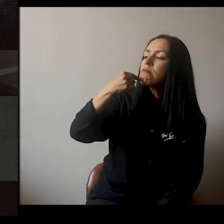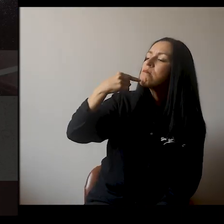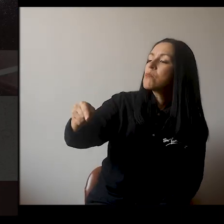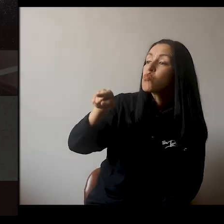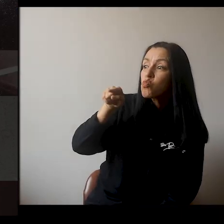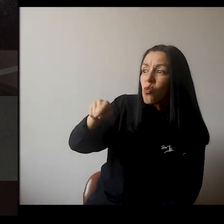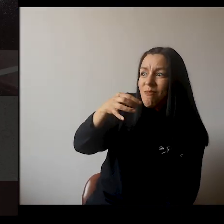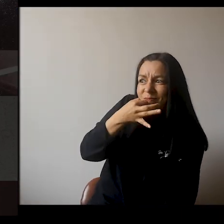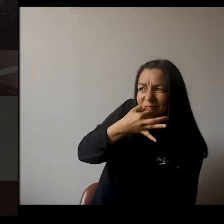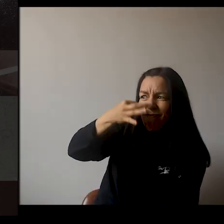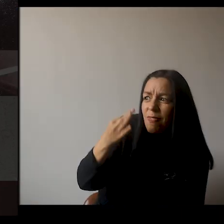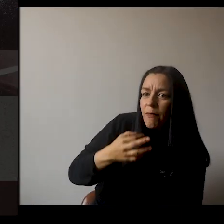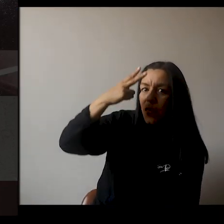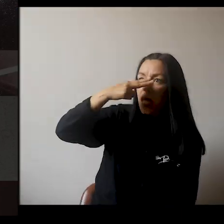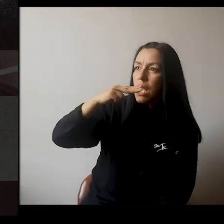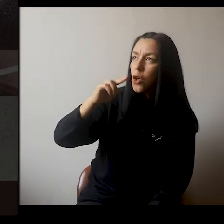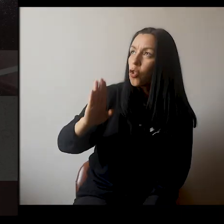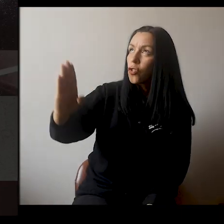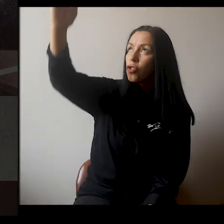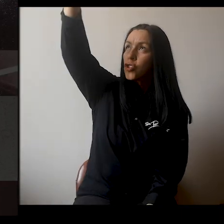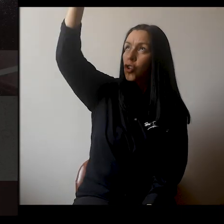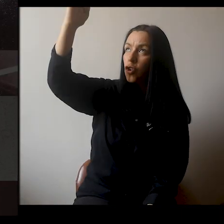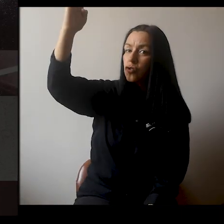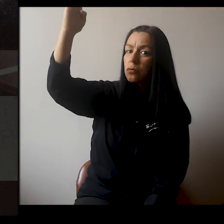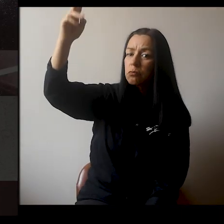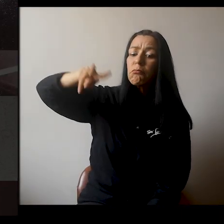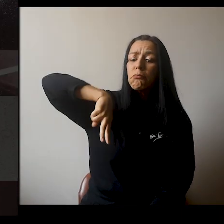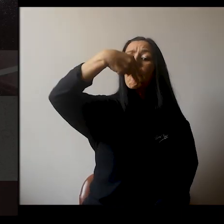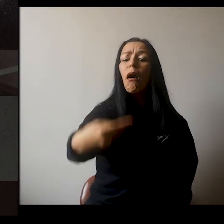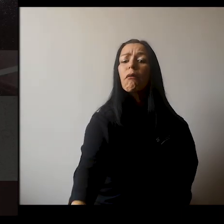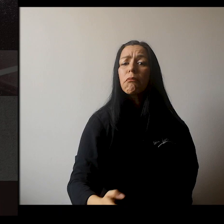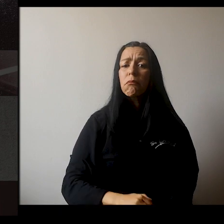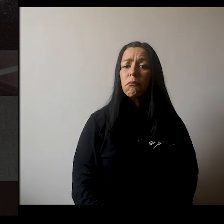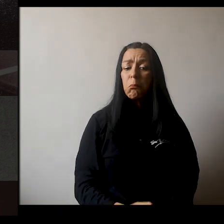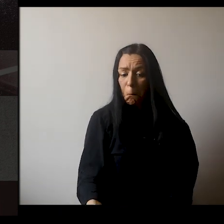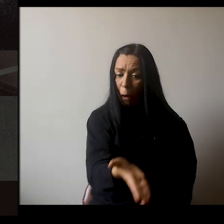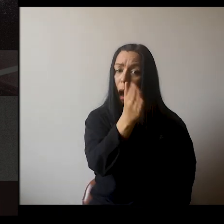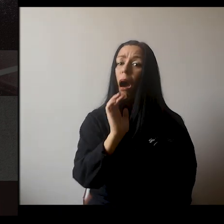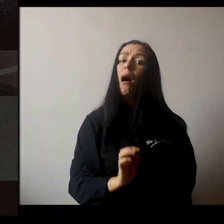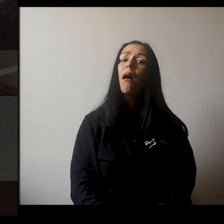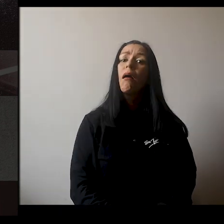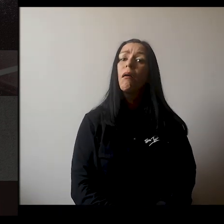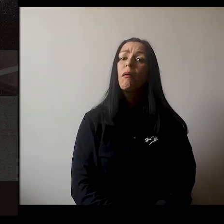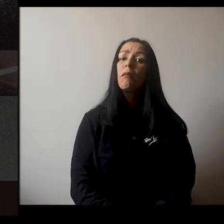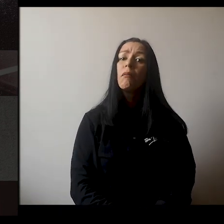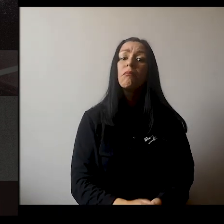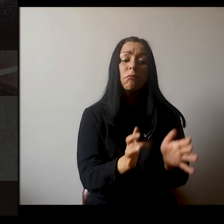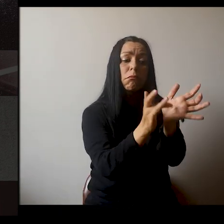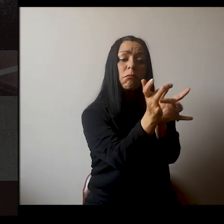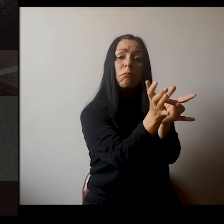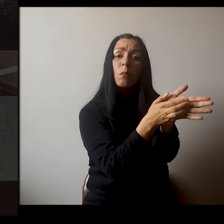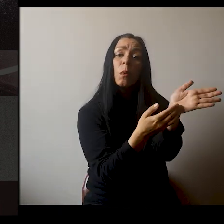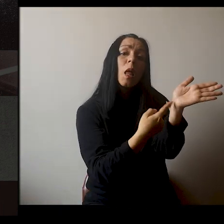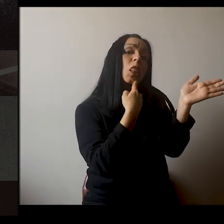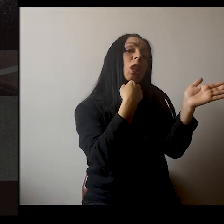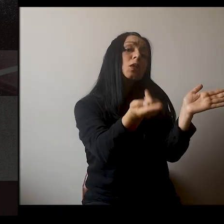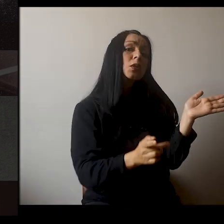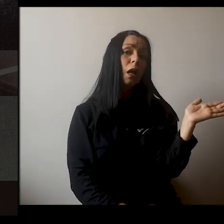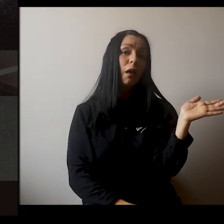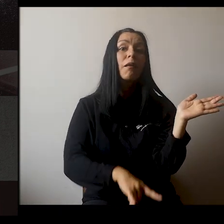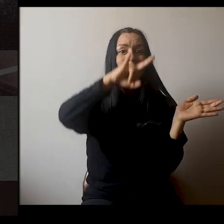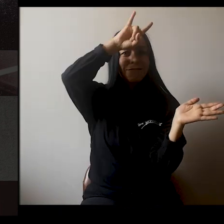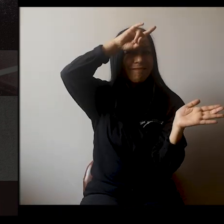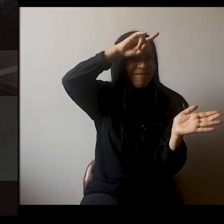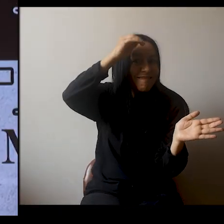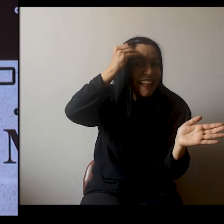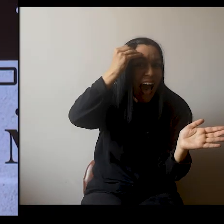eres hijo de Dios, es decir, si realmente eres Dios, tírate, pues las